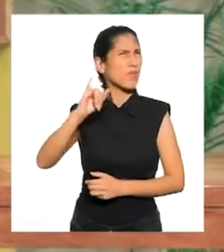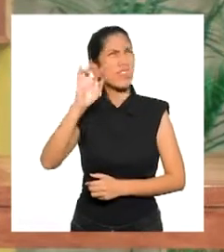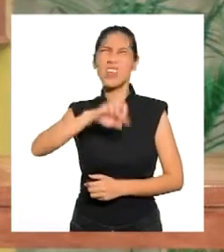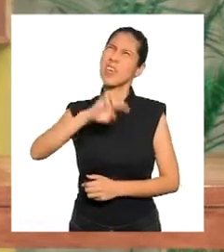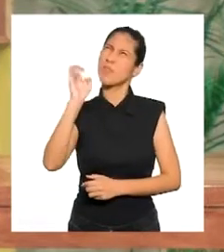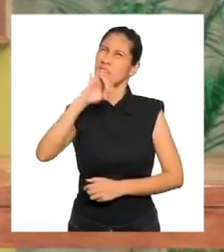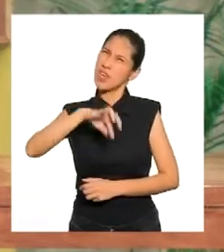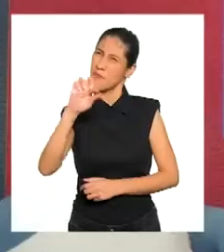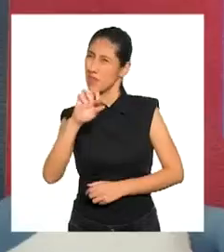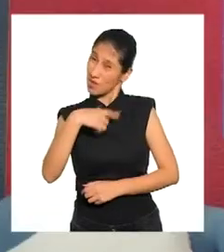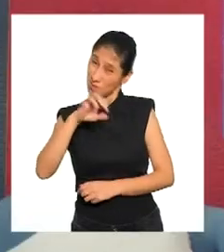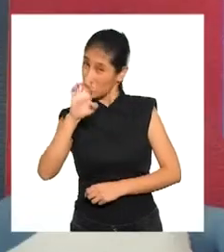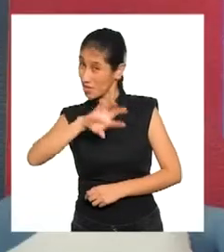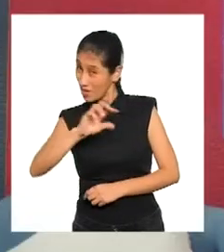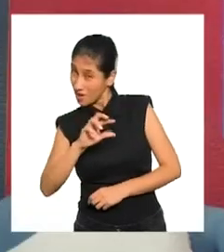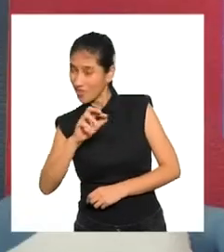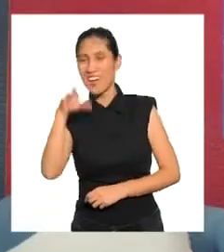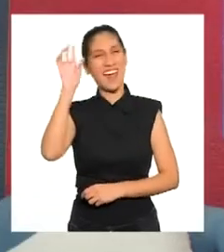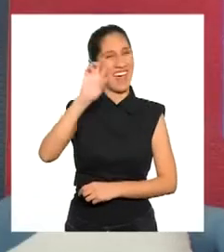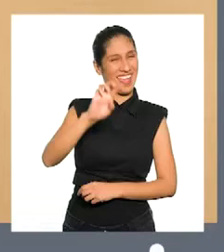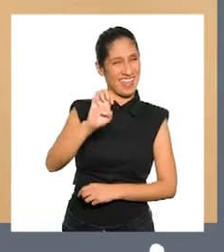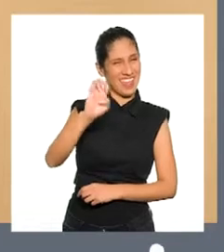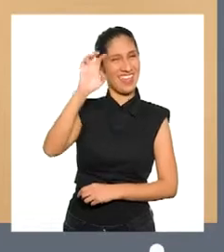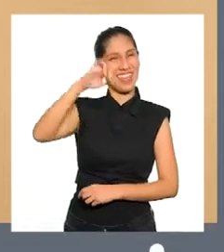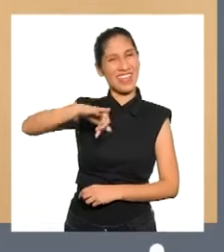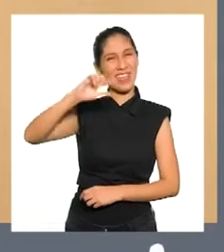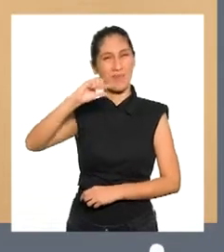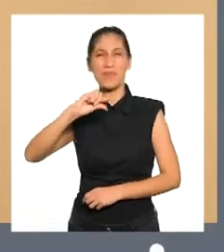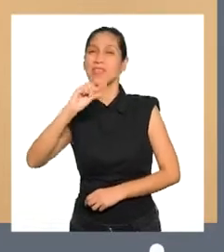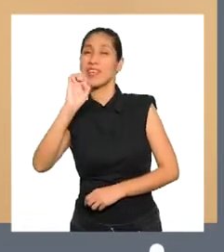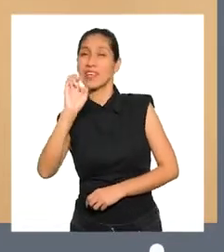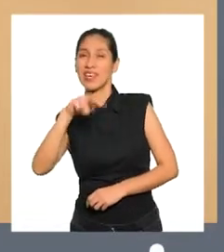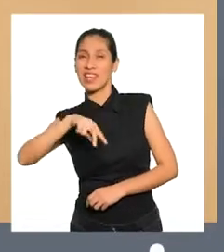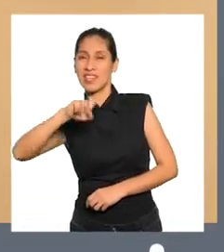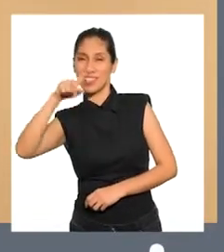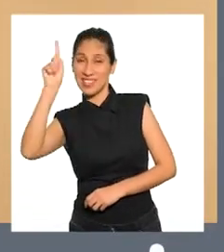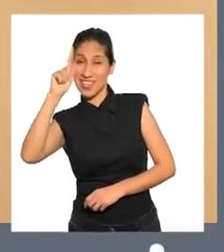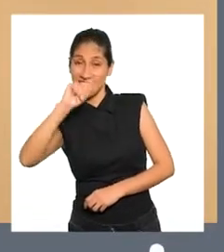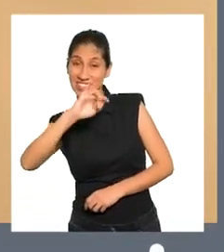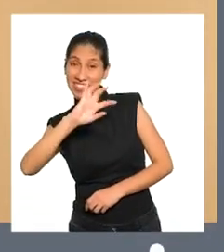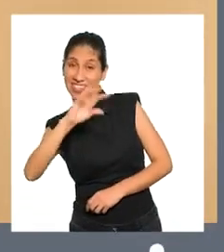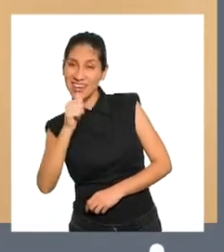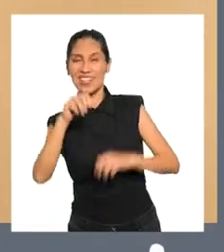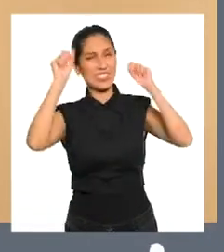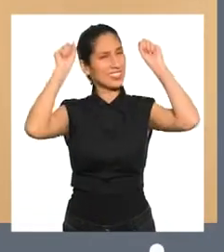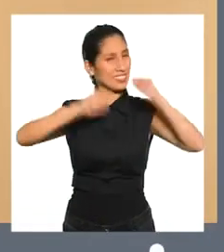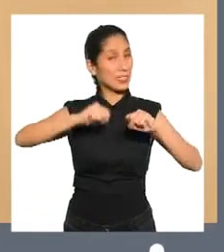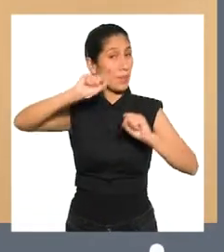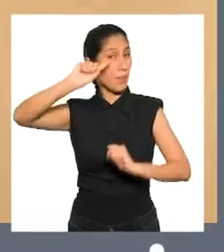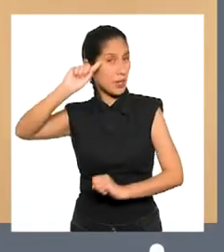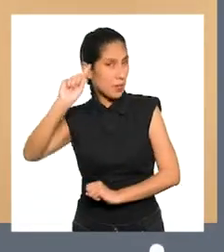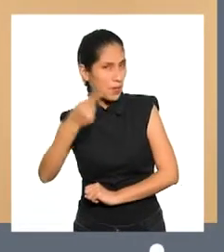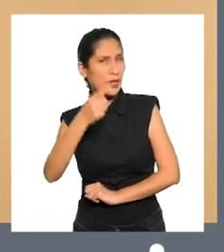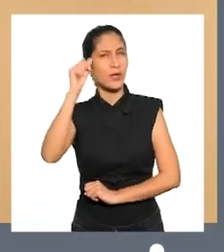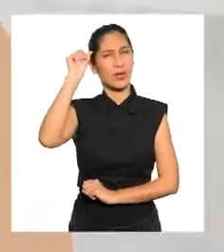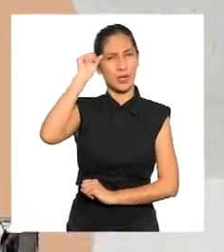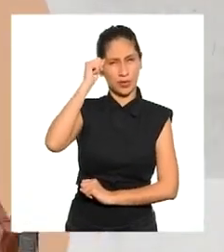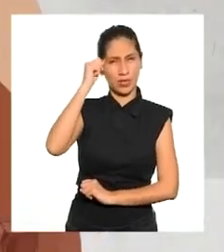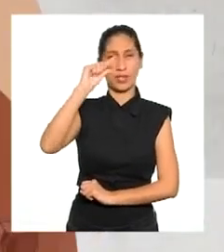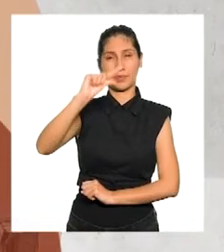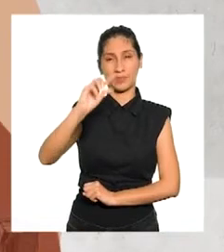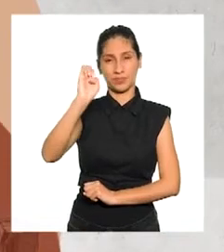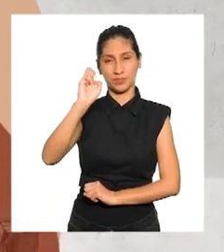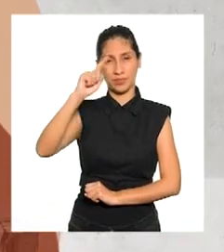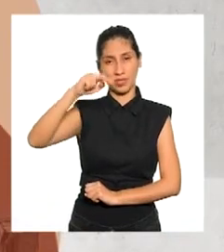epi algo? Epigenética. Epigenética, así es. Primero, recordemos qué es la